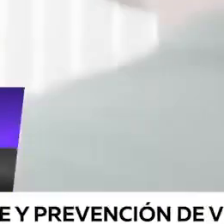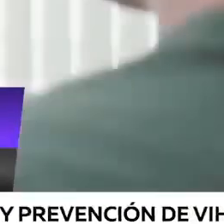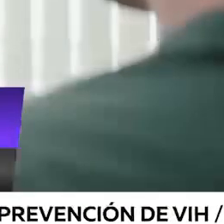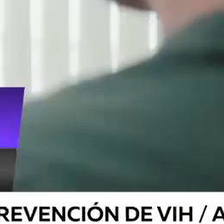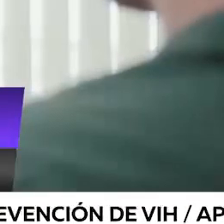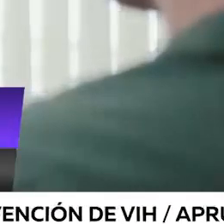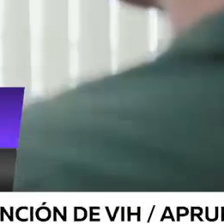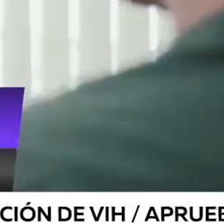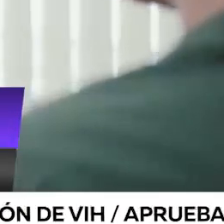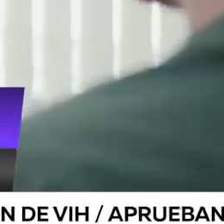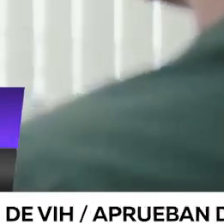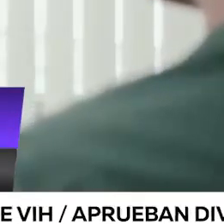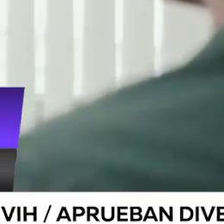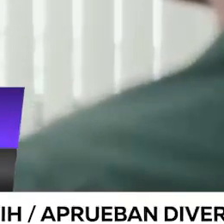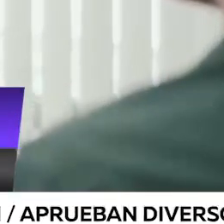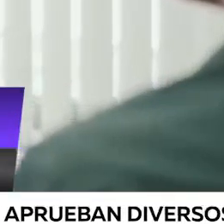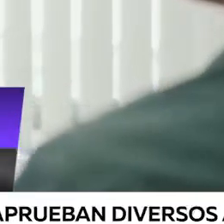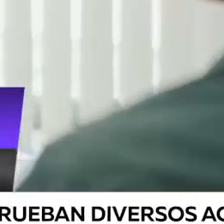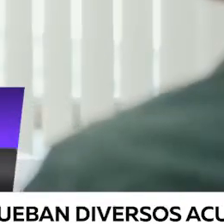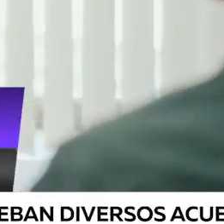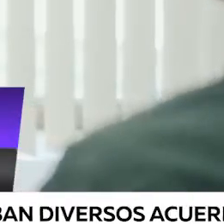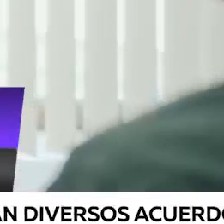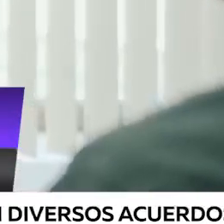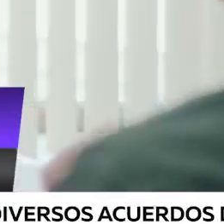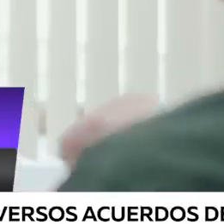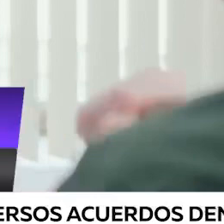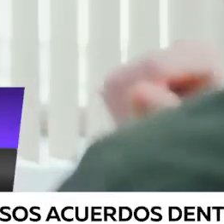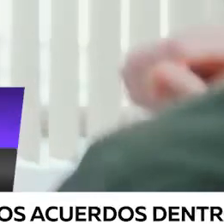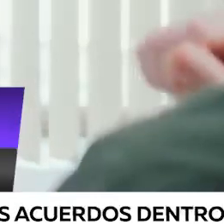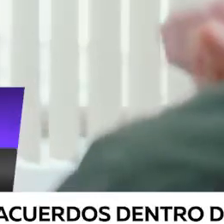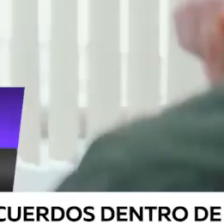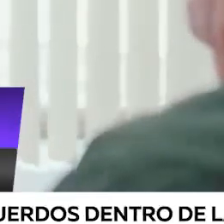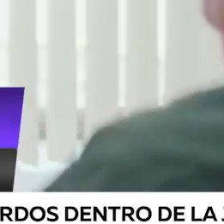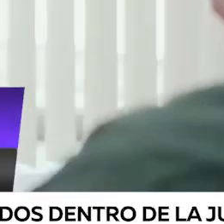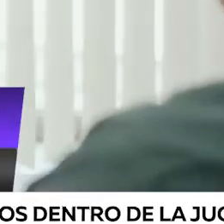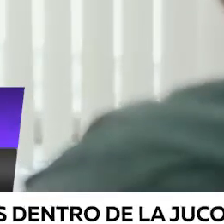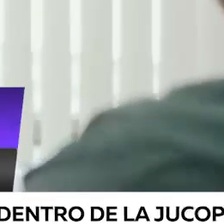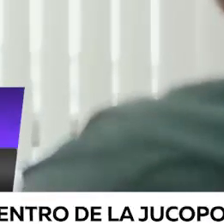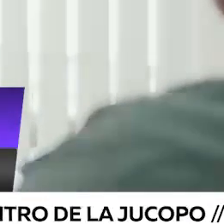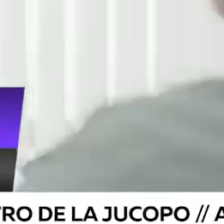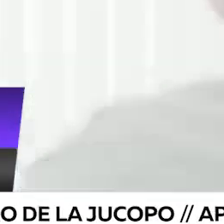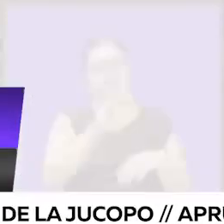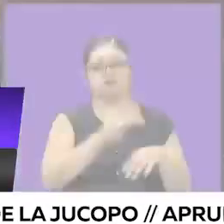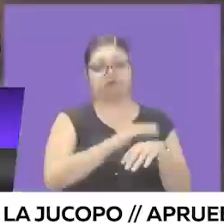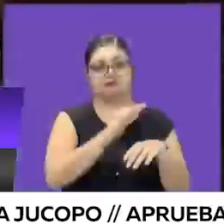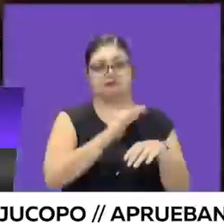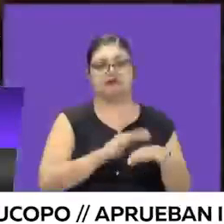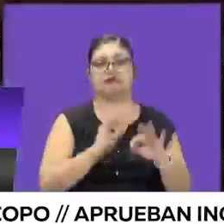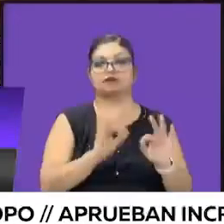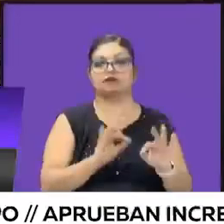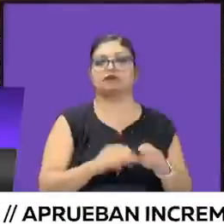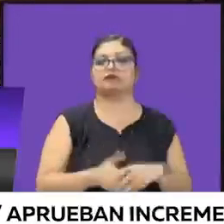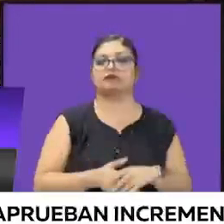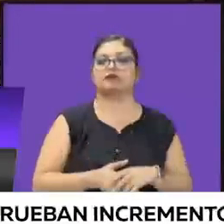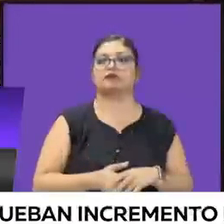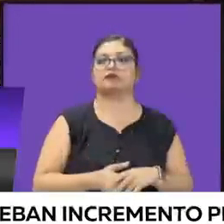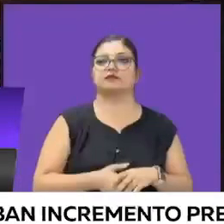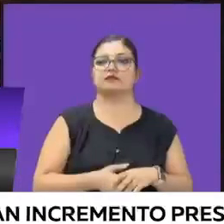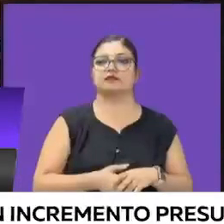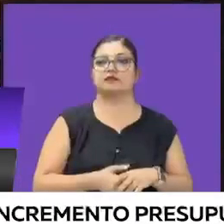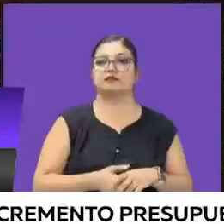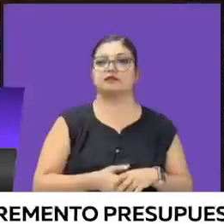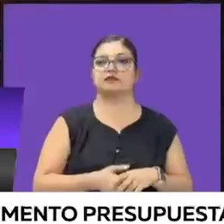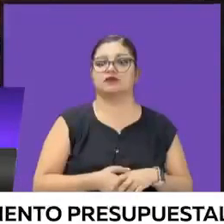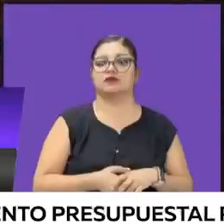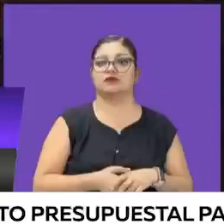la prevención y control de este tipo de padecimientos, señalado que dicho incremento permitiría fortalecer de manera sensible la